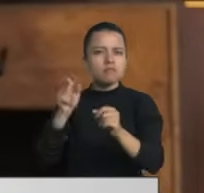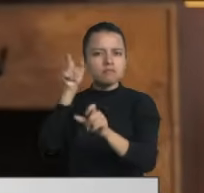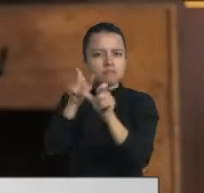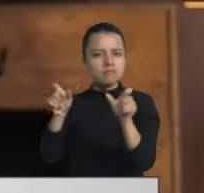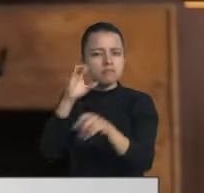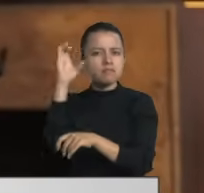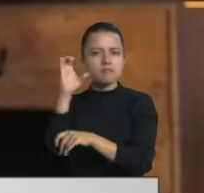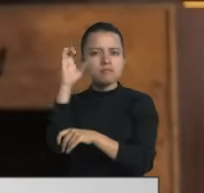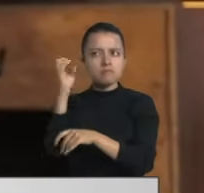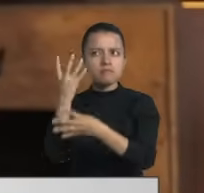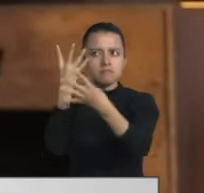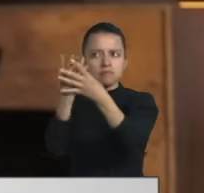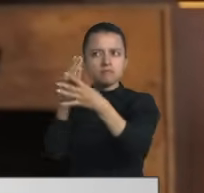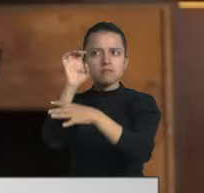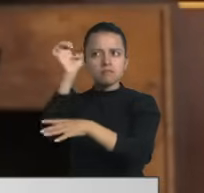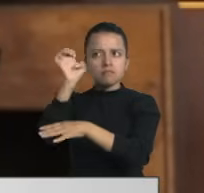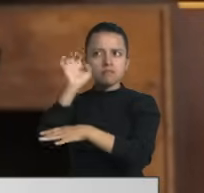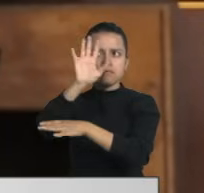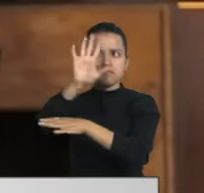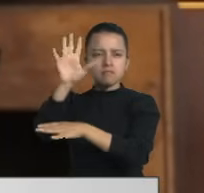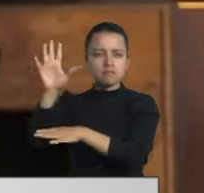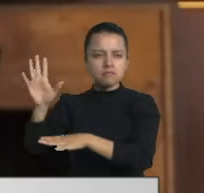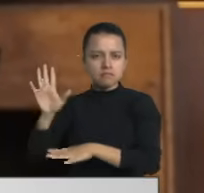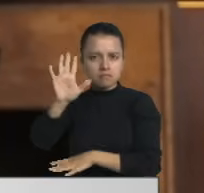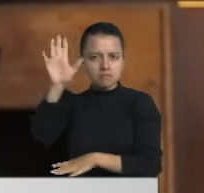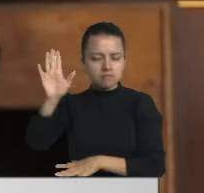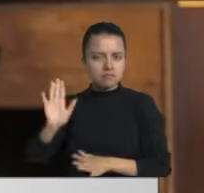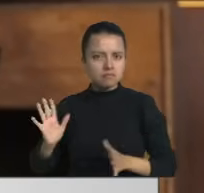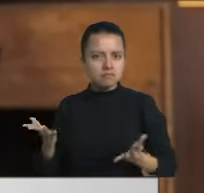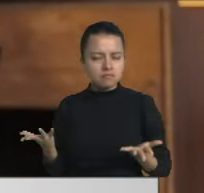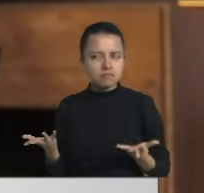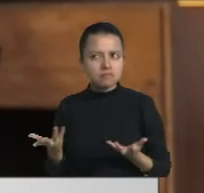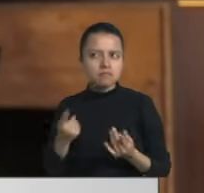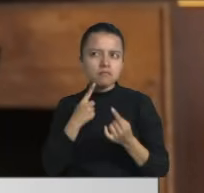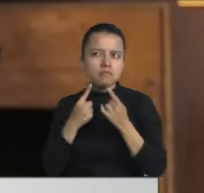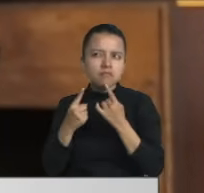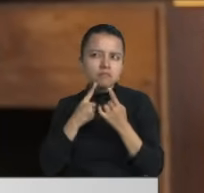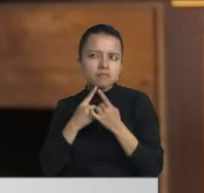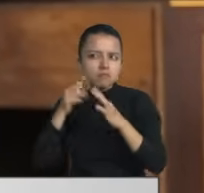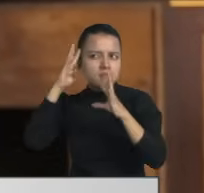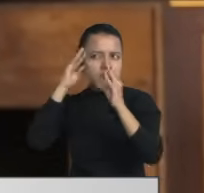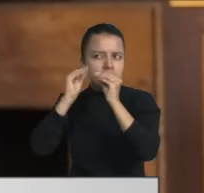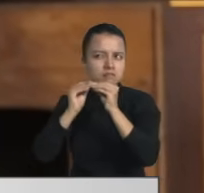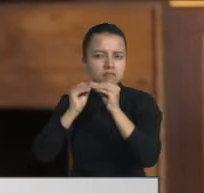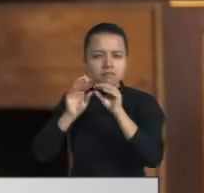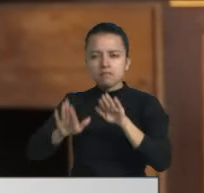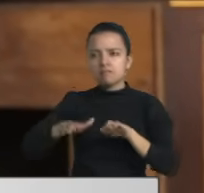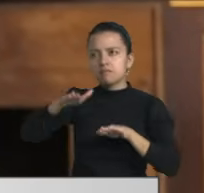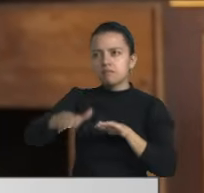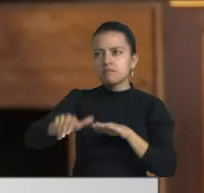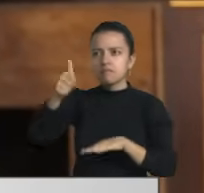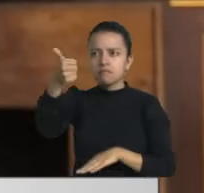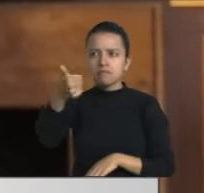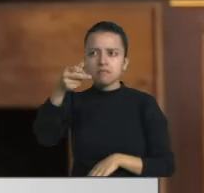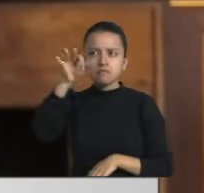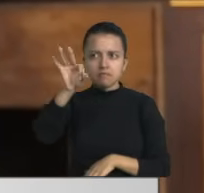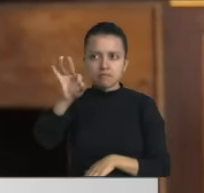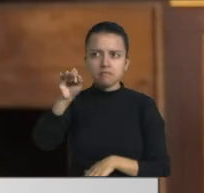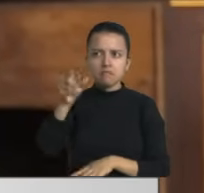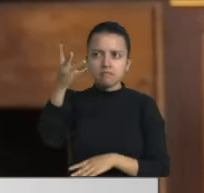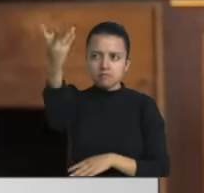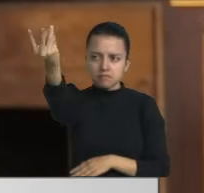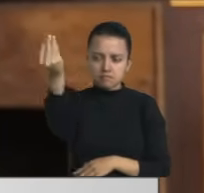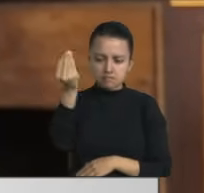están presas en Ecuador, y pues buena prueba de eso es que hemos convenido este envío de 13